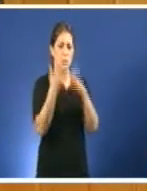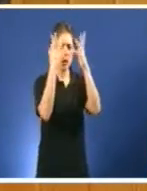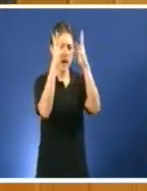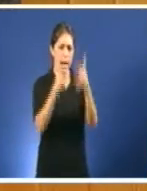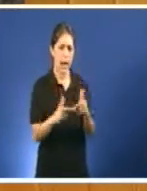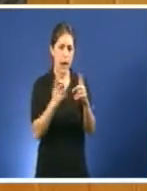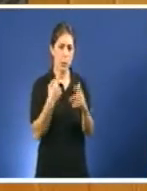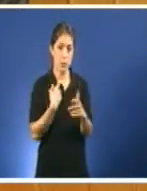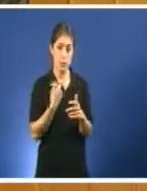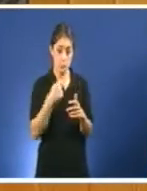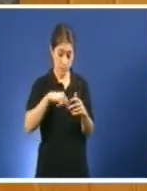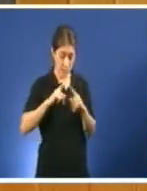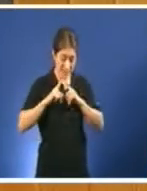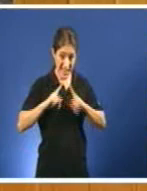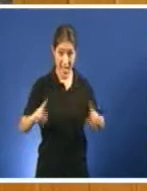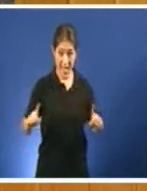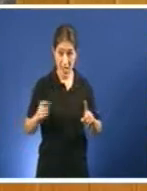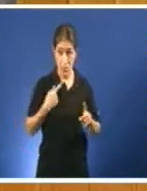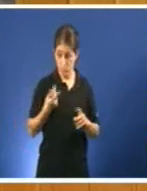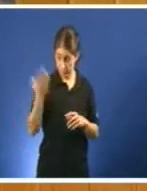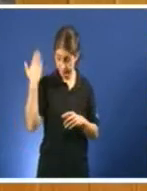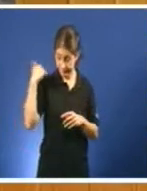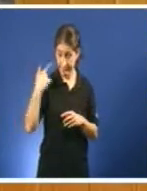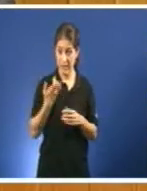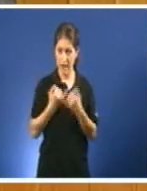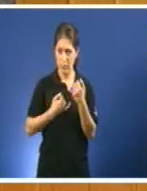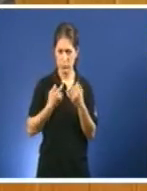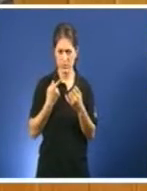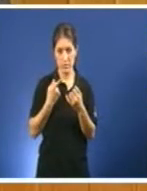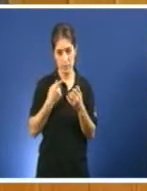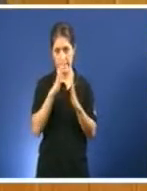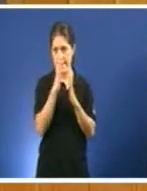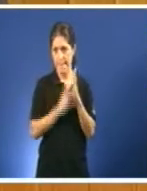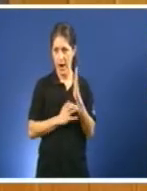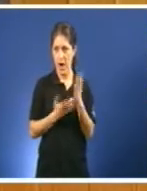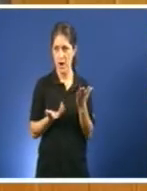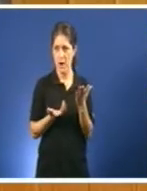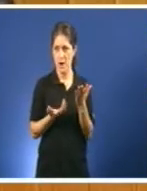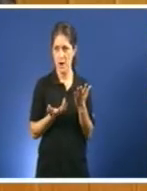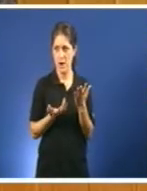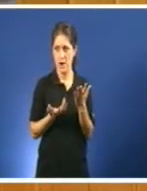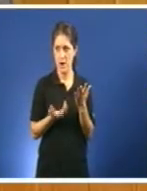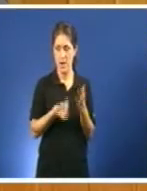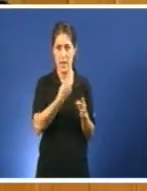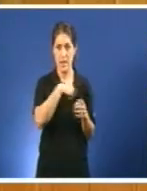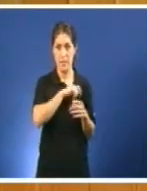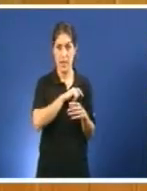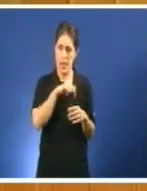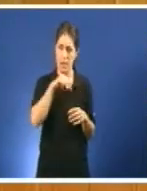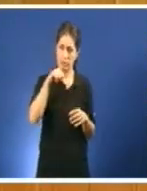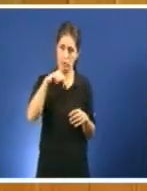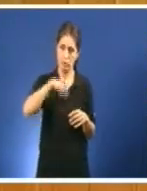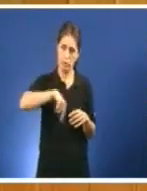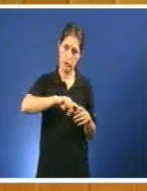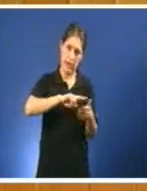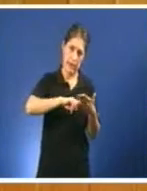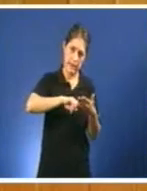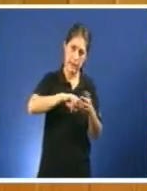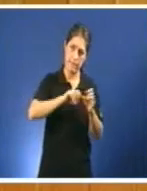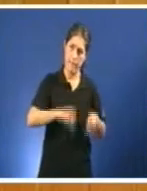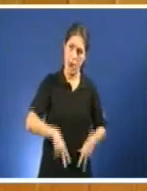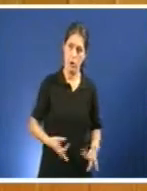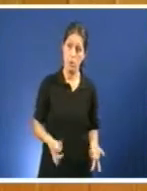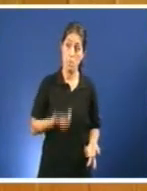o presente exercicio 2014, situándoas por baixo da media estatal. E este mesmo